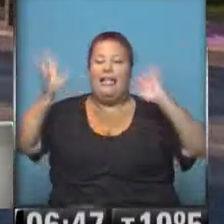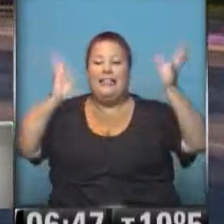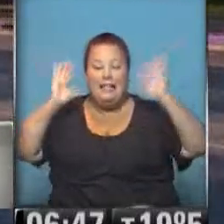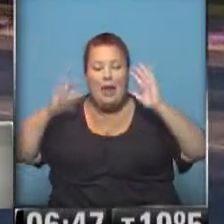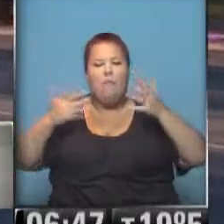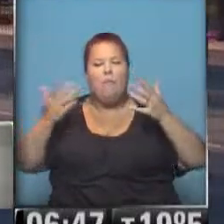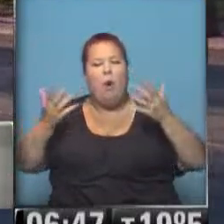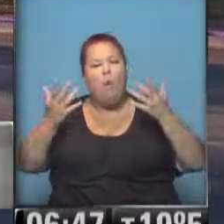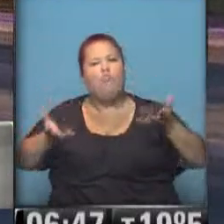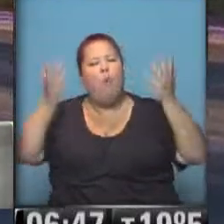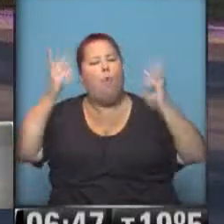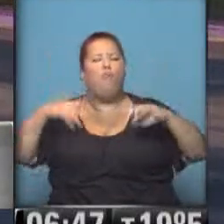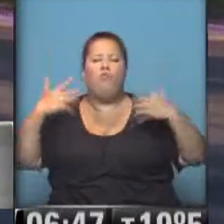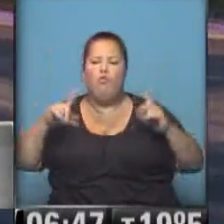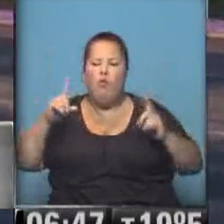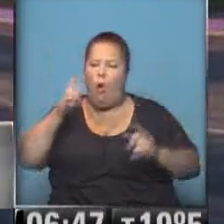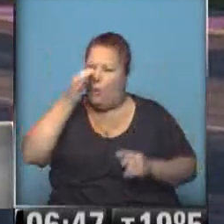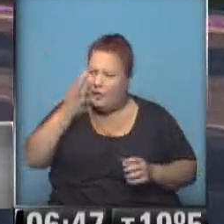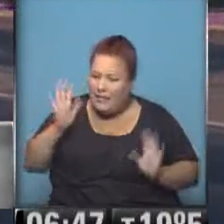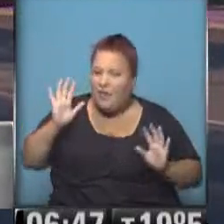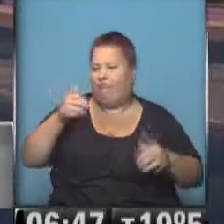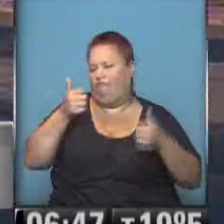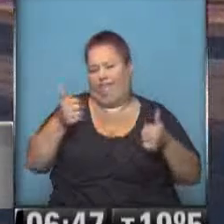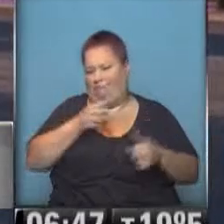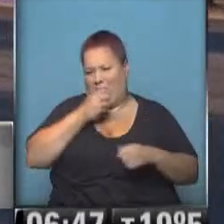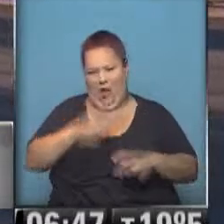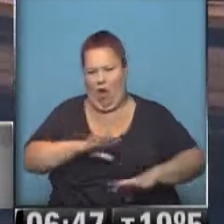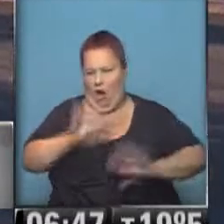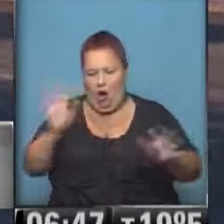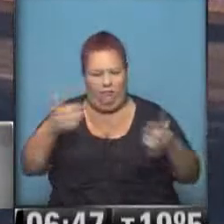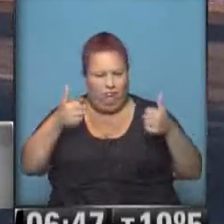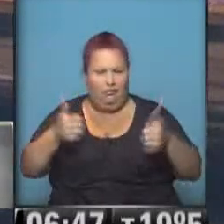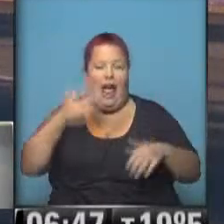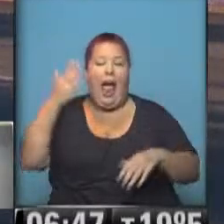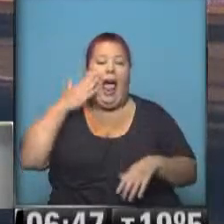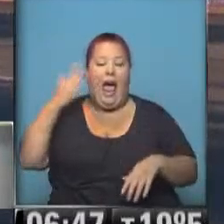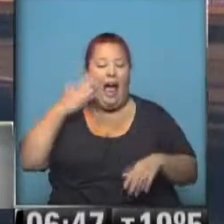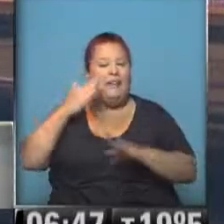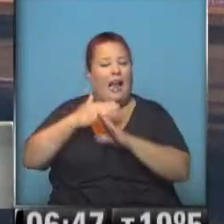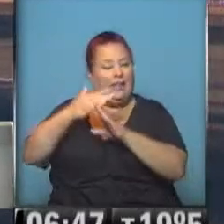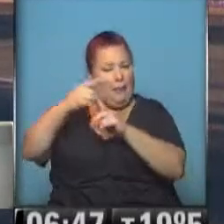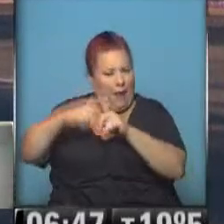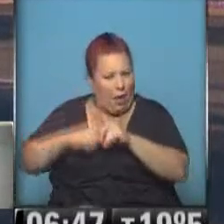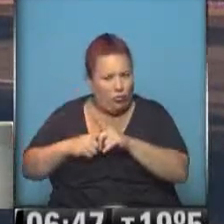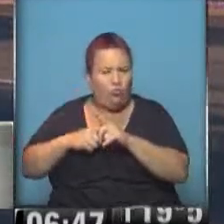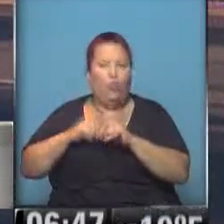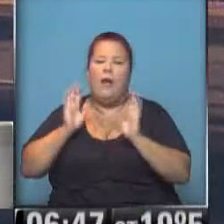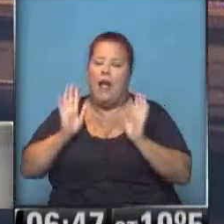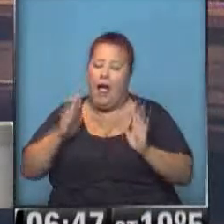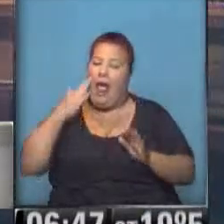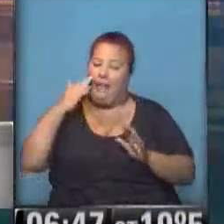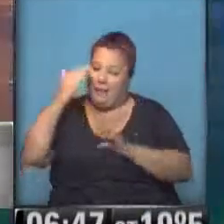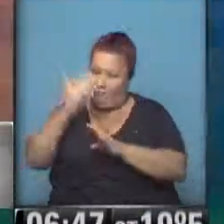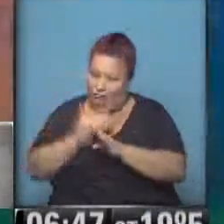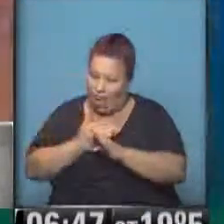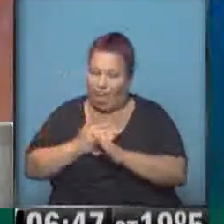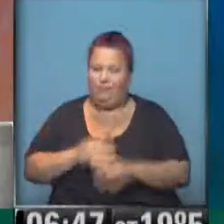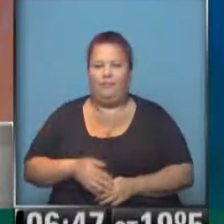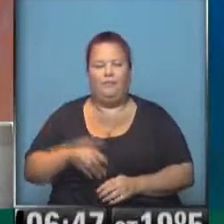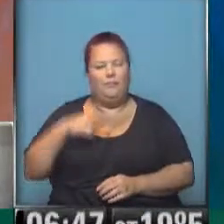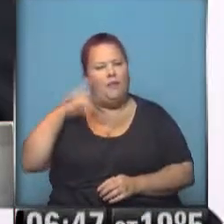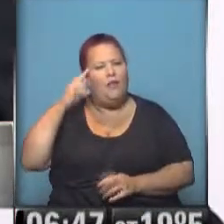ser altas, pero no cuánto. 25, pero, por ideal, ahora. Es más, ideal. A la tardecita va a descender linda la temperatura, ¿eh? Téngalo en cuenta. Tenía que usar esa